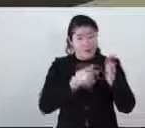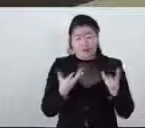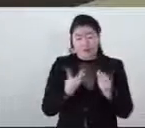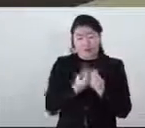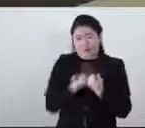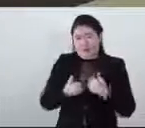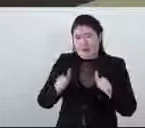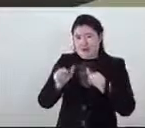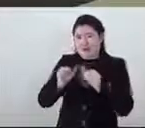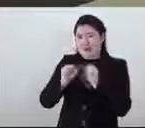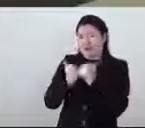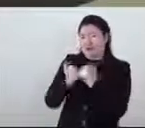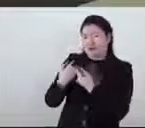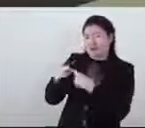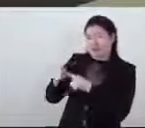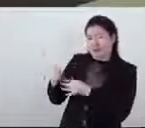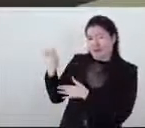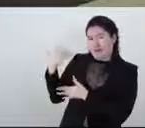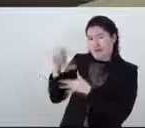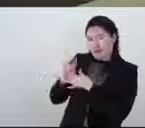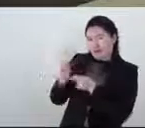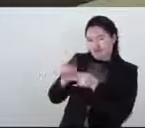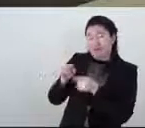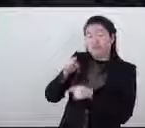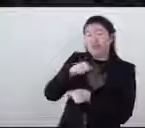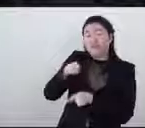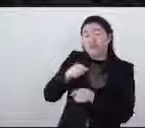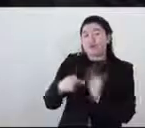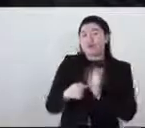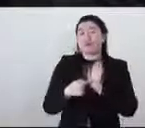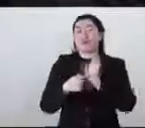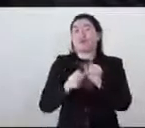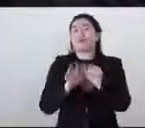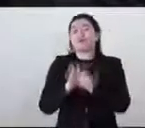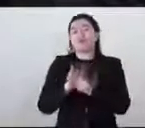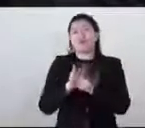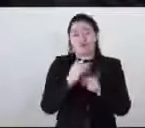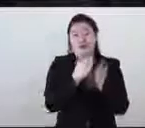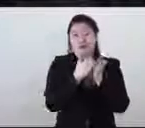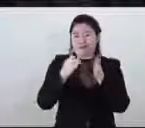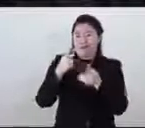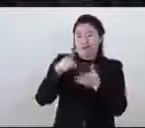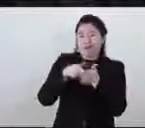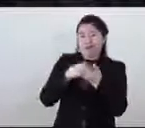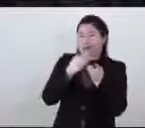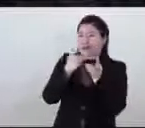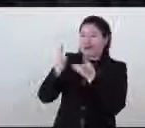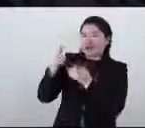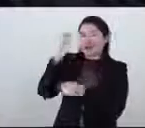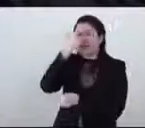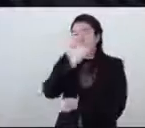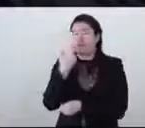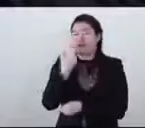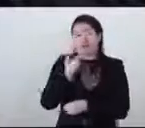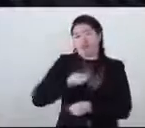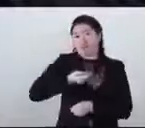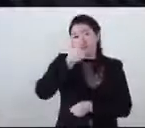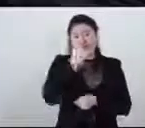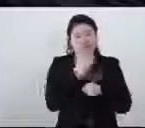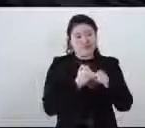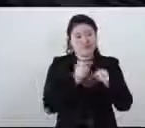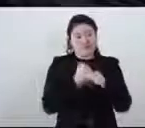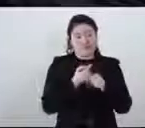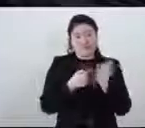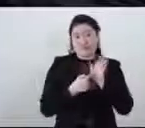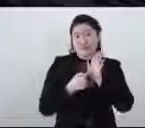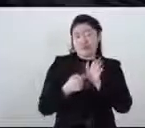sociedades que he mencionado, esta revisión que se ha hecho de los otros tramos, sus primeros resultados, para